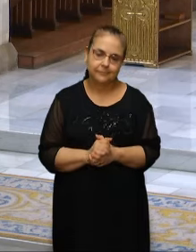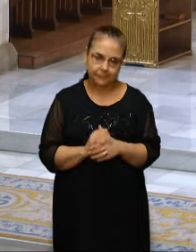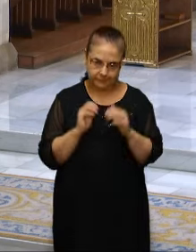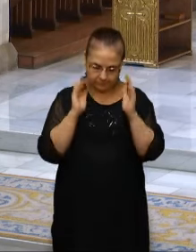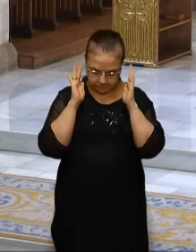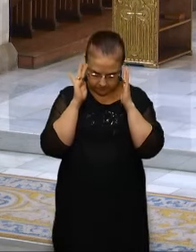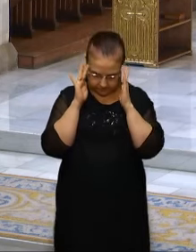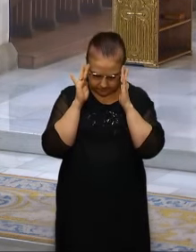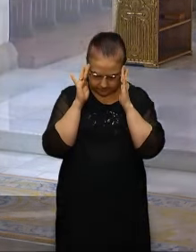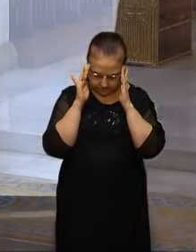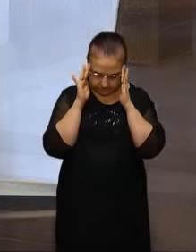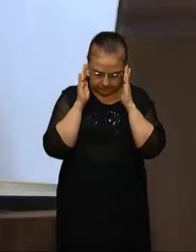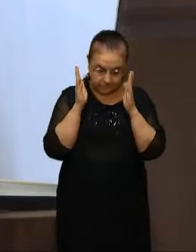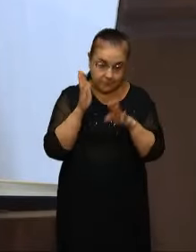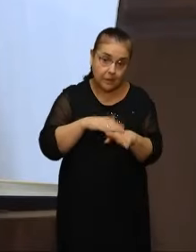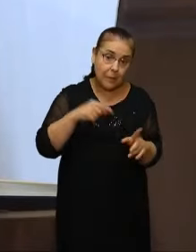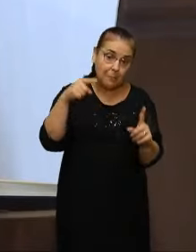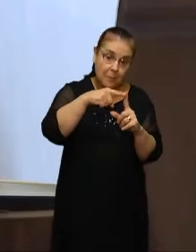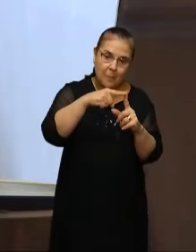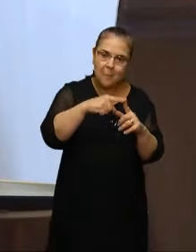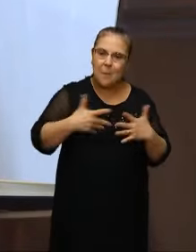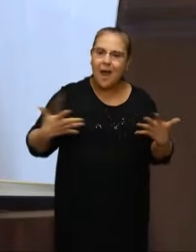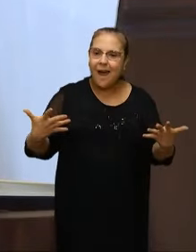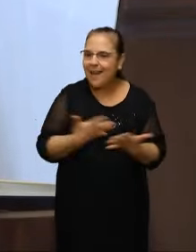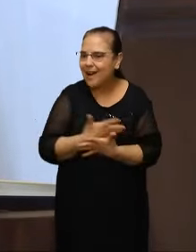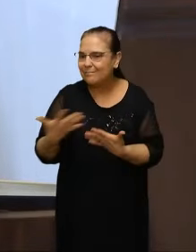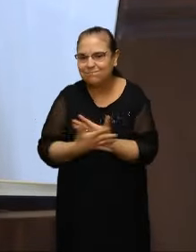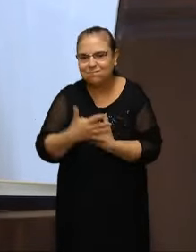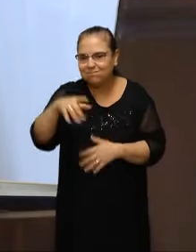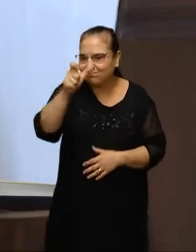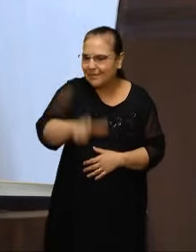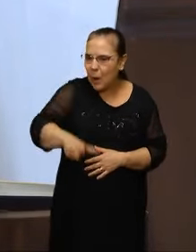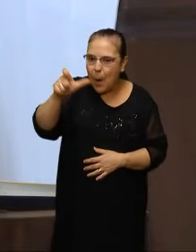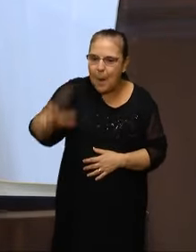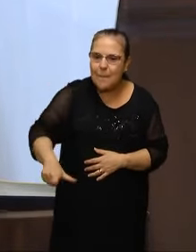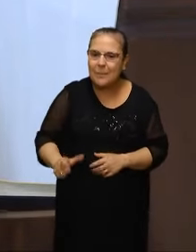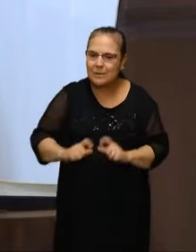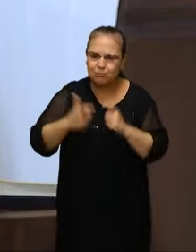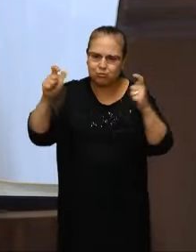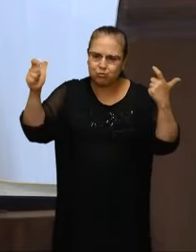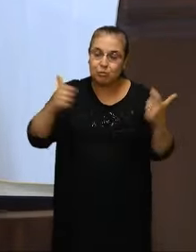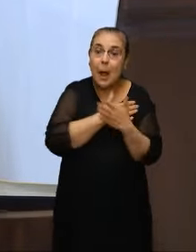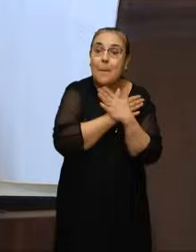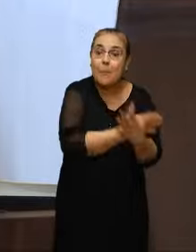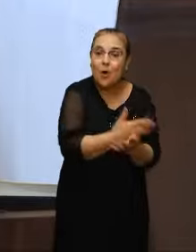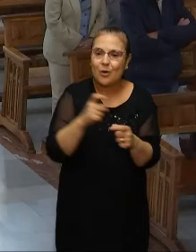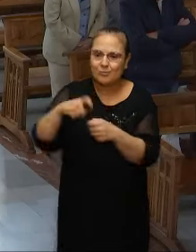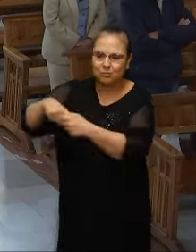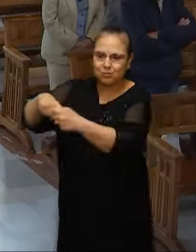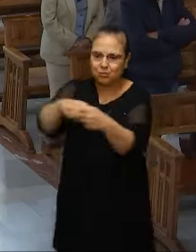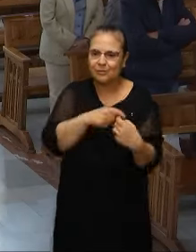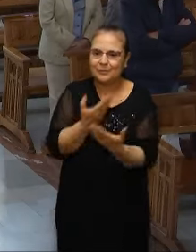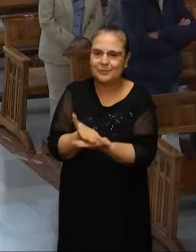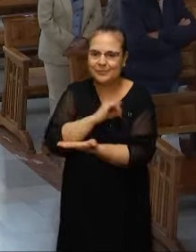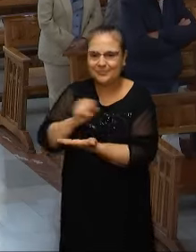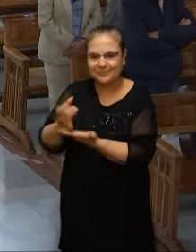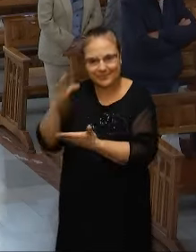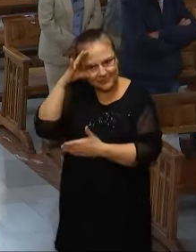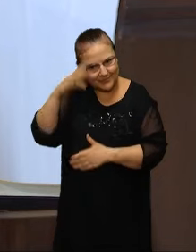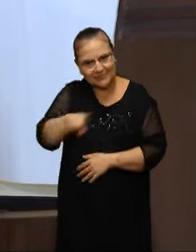oración para que entre los hombres crea solidaridad roguemos al Señor te rogamos